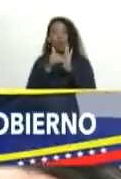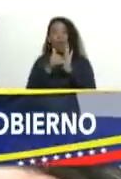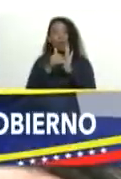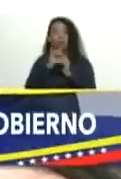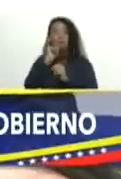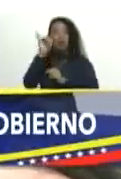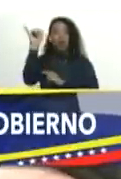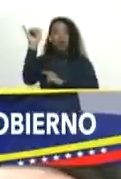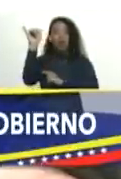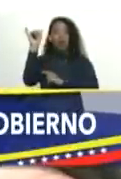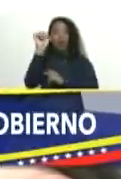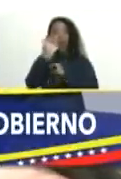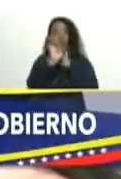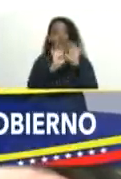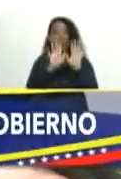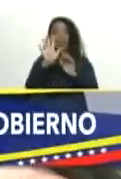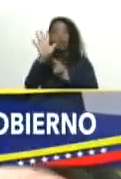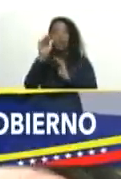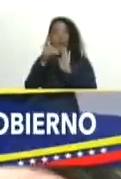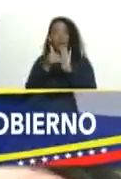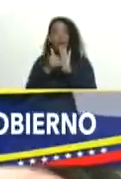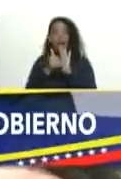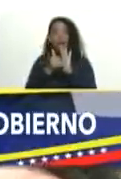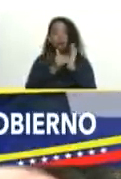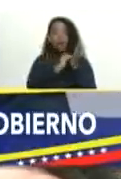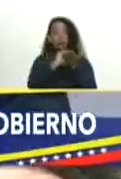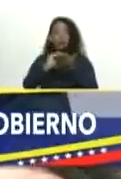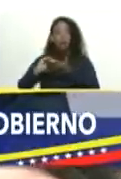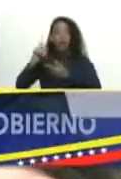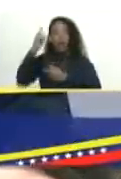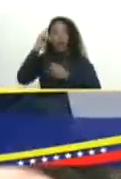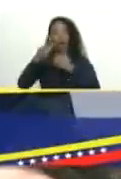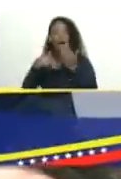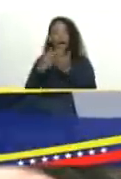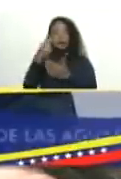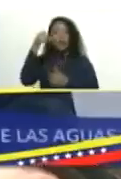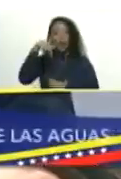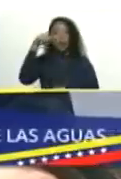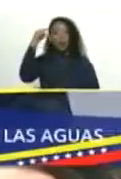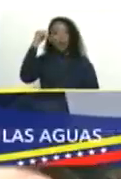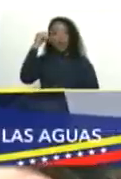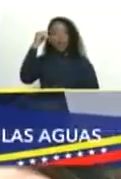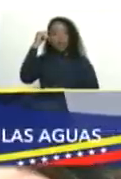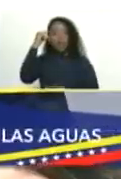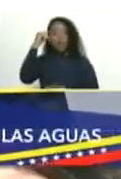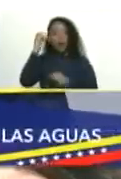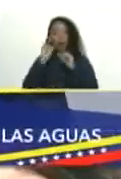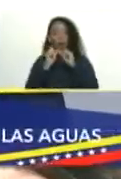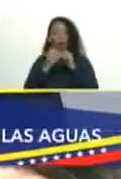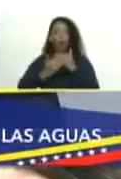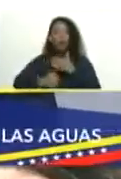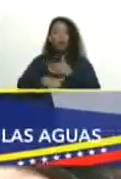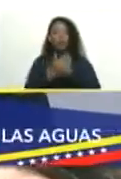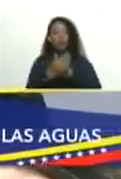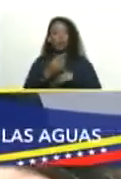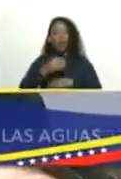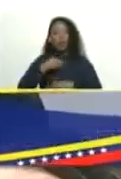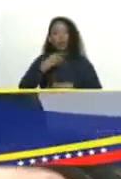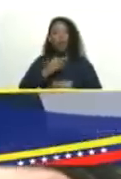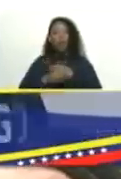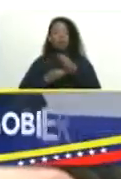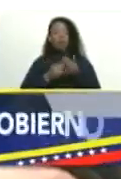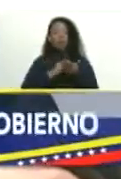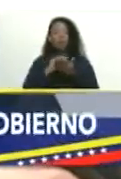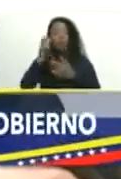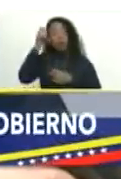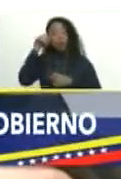de las cuales 95.000 han sido resueltas a la fecha de hoy, y continuamos articulando, continuamos avanzando para darle respuesta a nuestro pueblo. Y